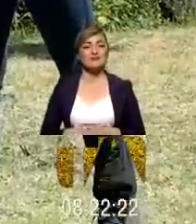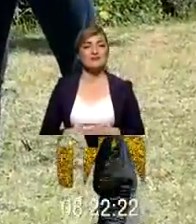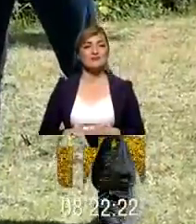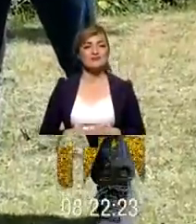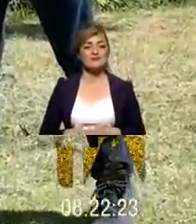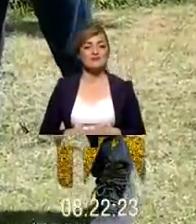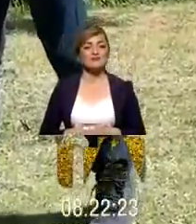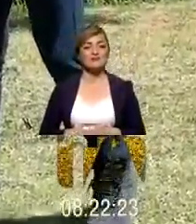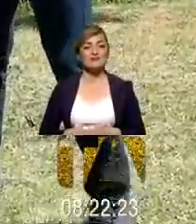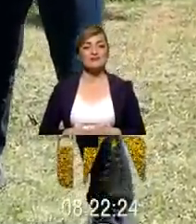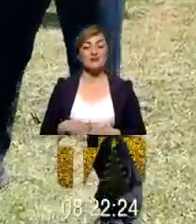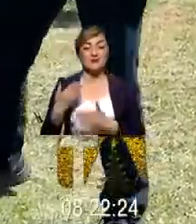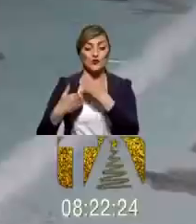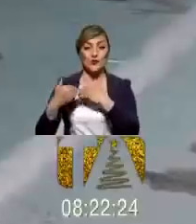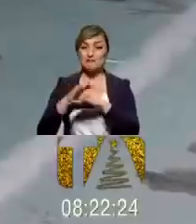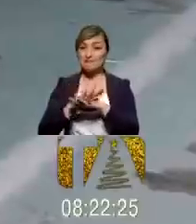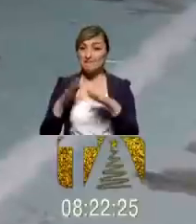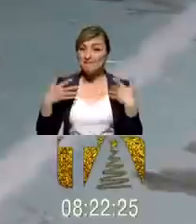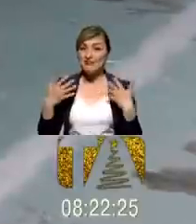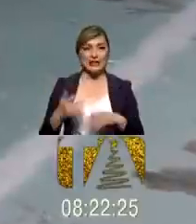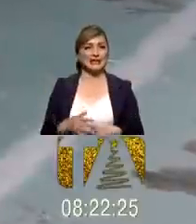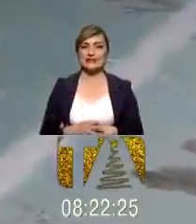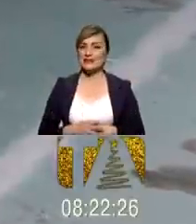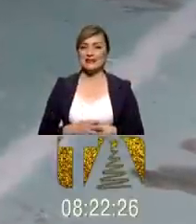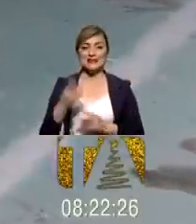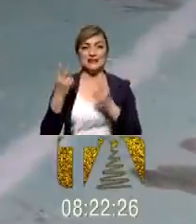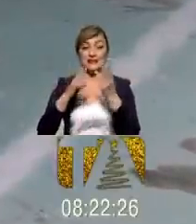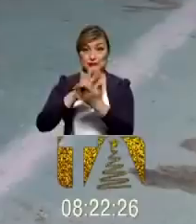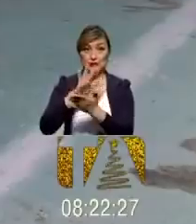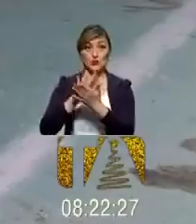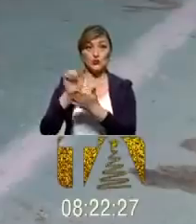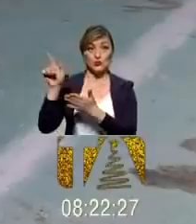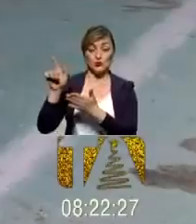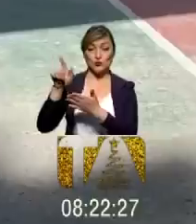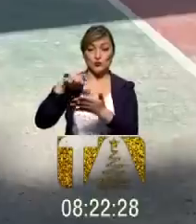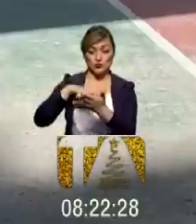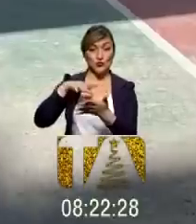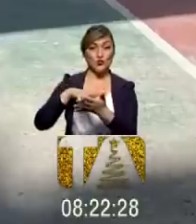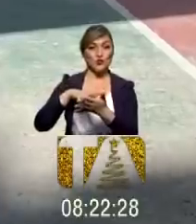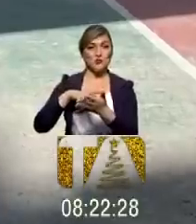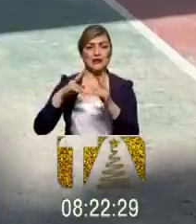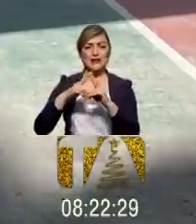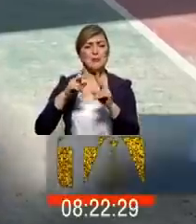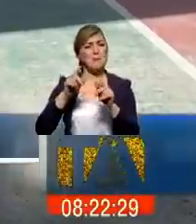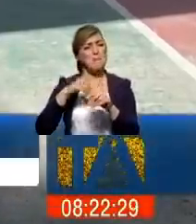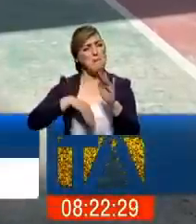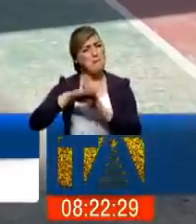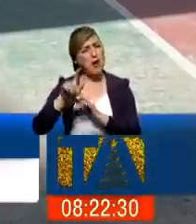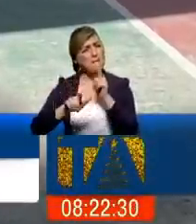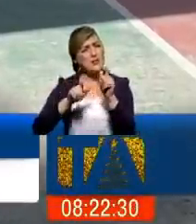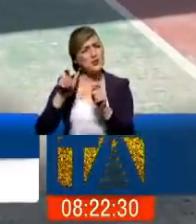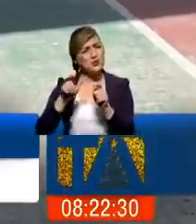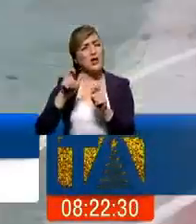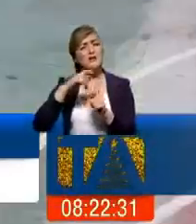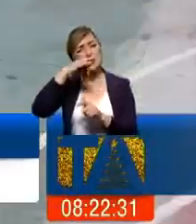Esta historia pudiera terminar con un final feliz. Sin embargo, al visitar la escuela donde se forma Juanito, conocimos que existen decenas de